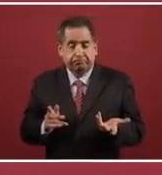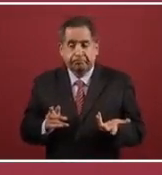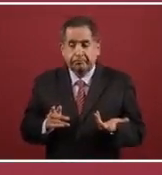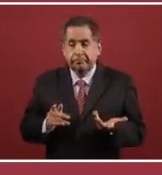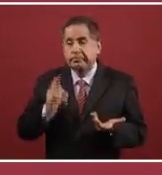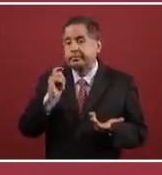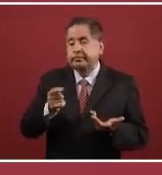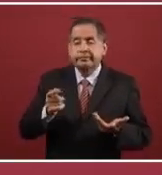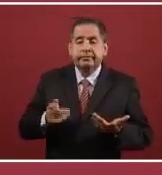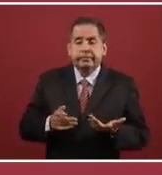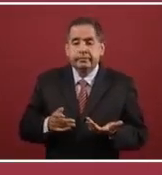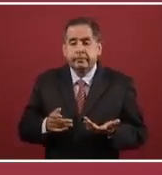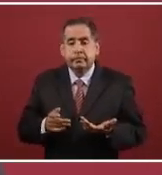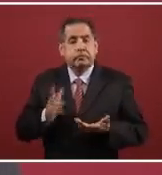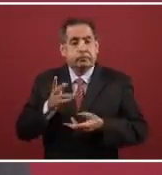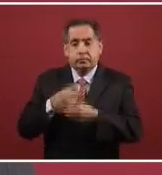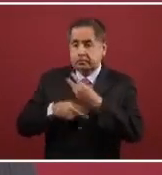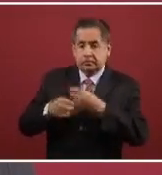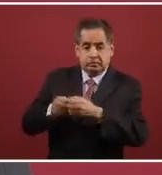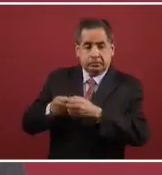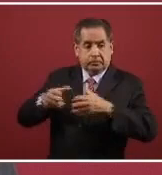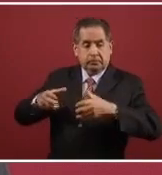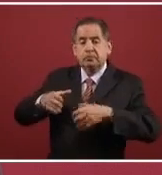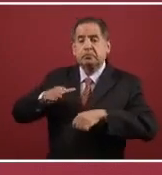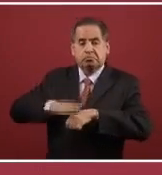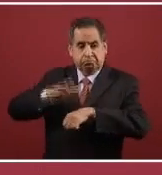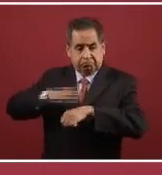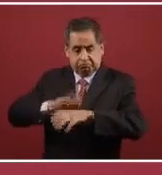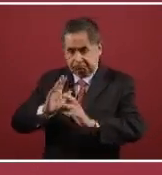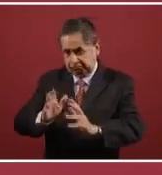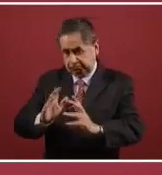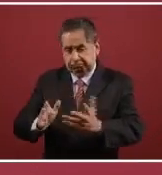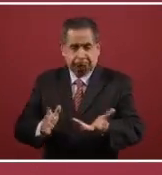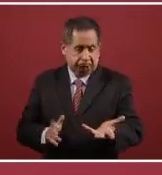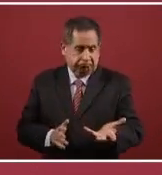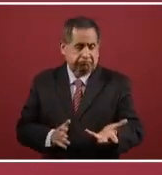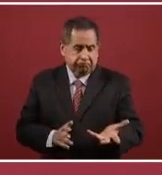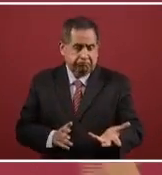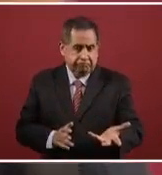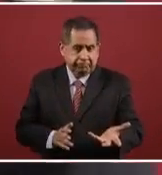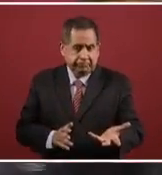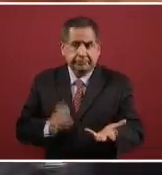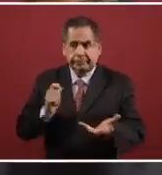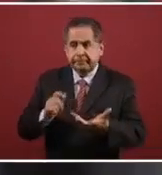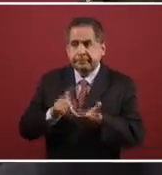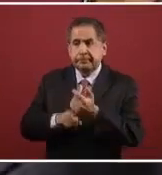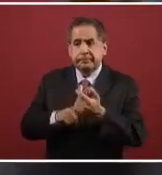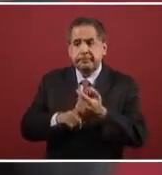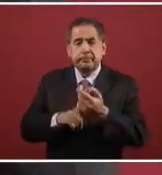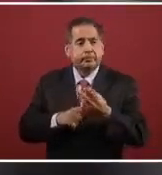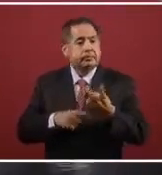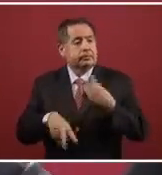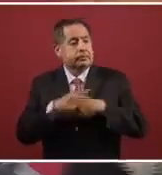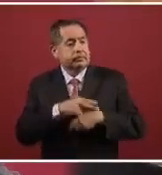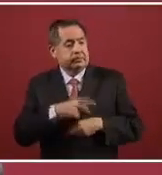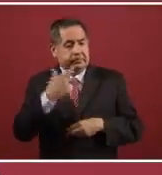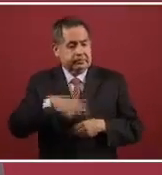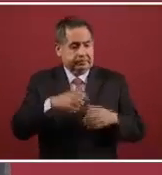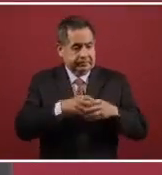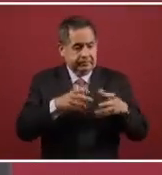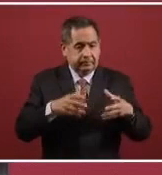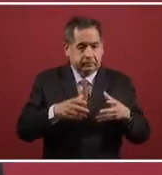el que haya crecimiento, ¿sí?, que puede significar crear riqueza, pero